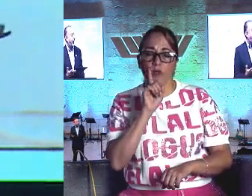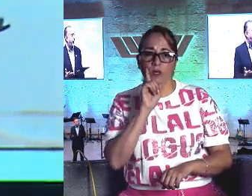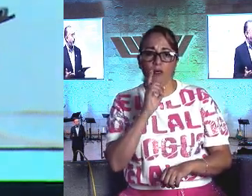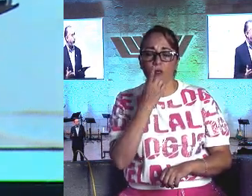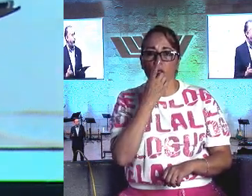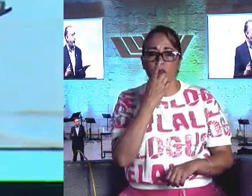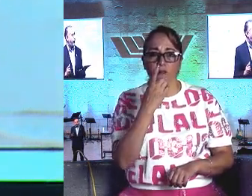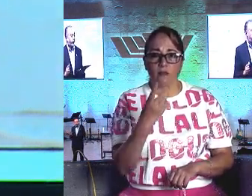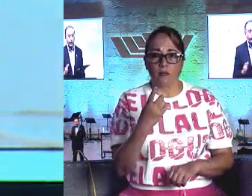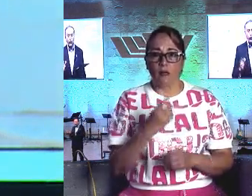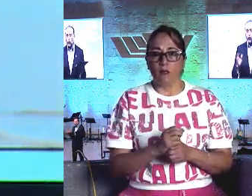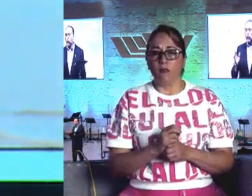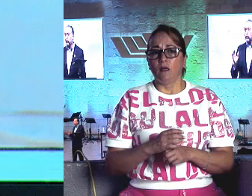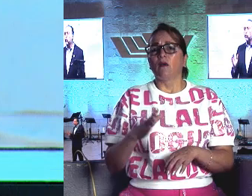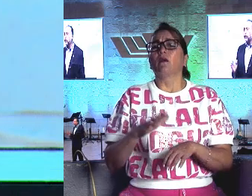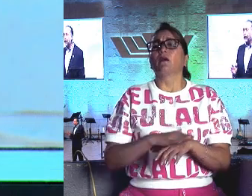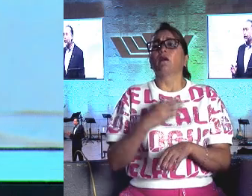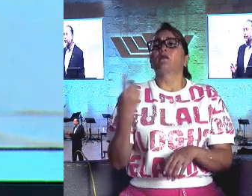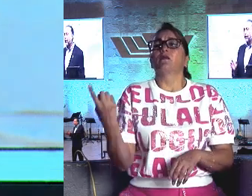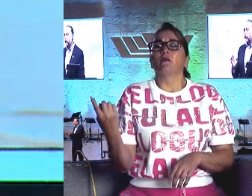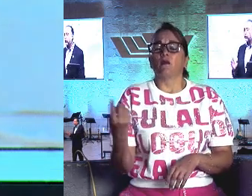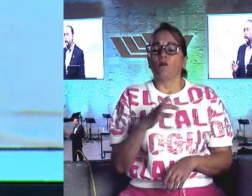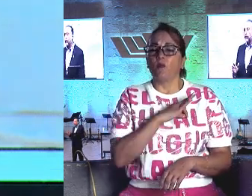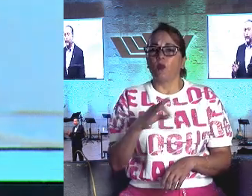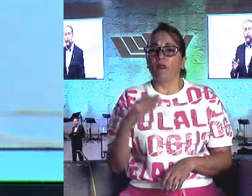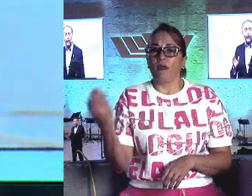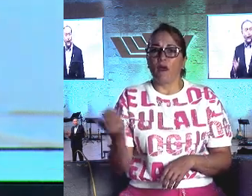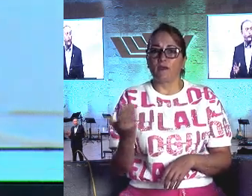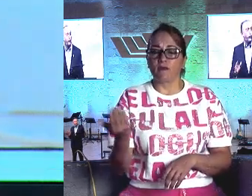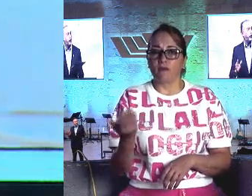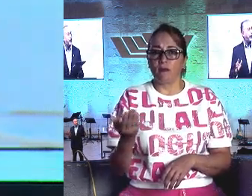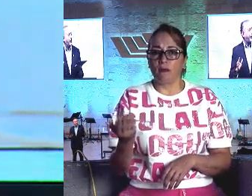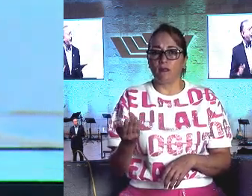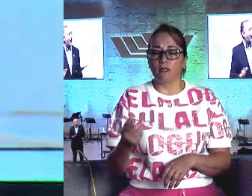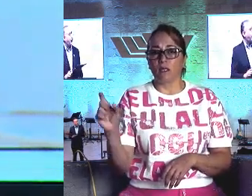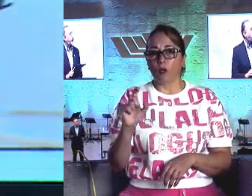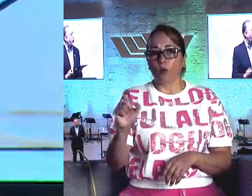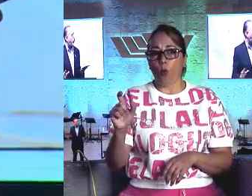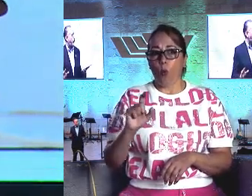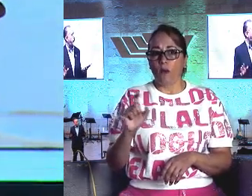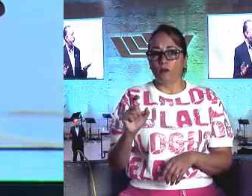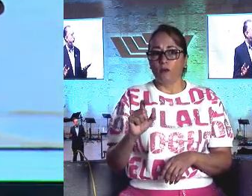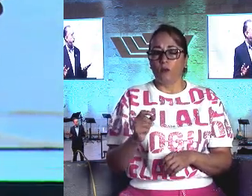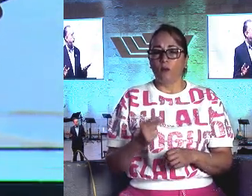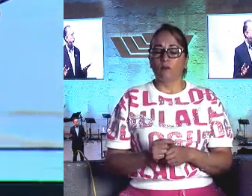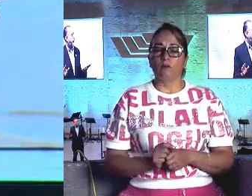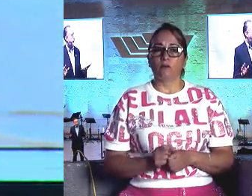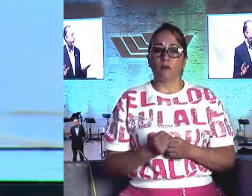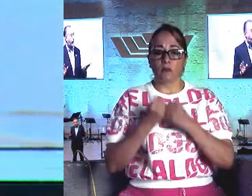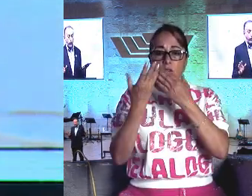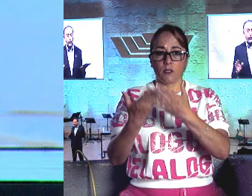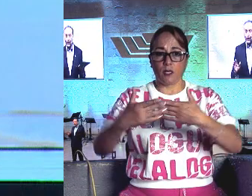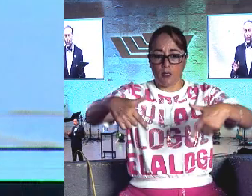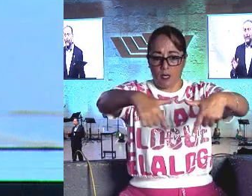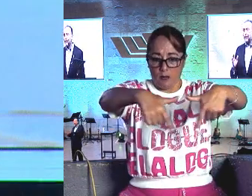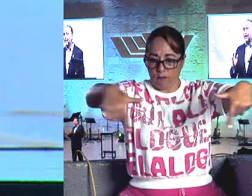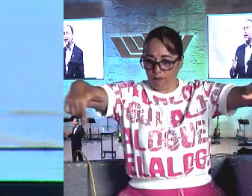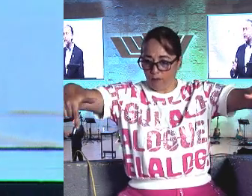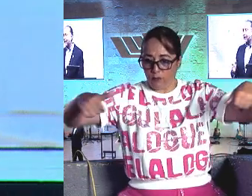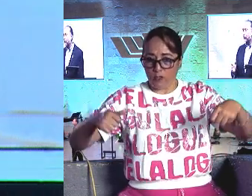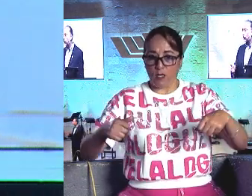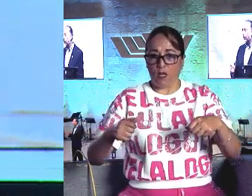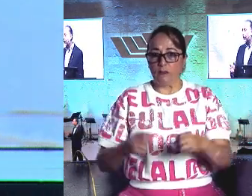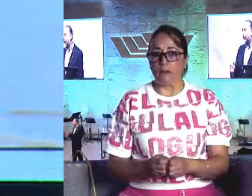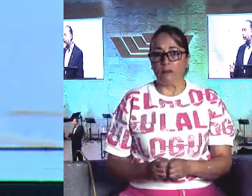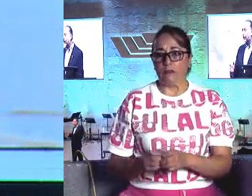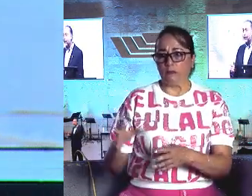nada, porque cuando tú llegas a las fronteras, el ejército te quita todo. Y no hay manera de entrar a